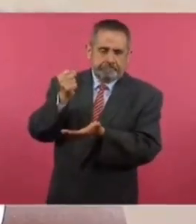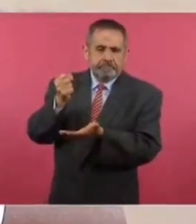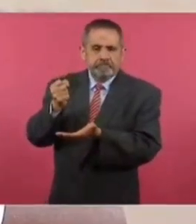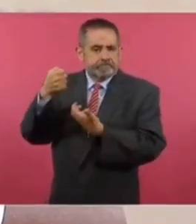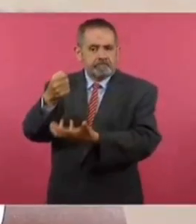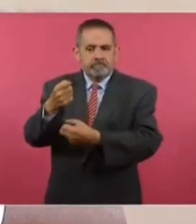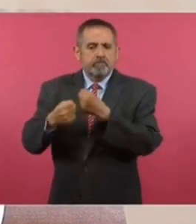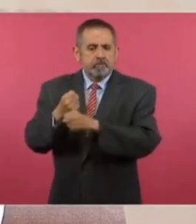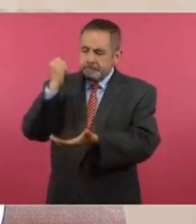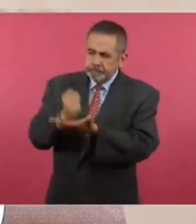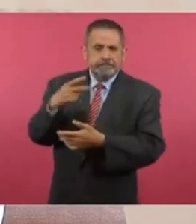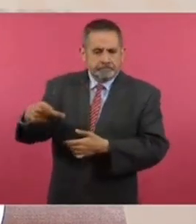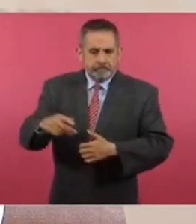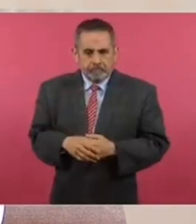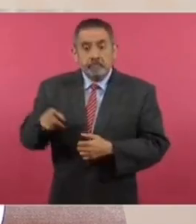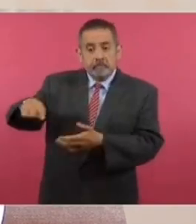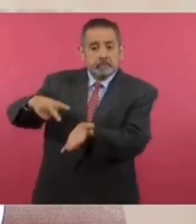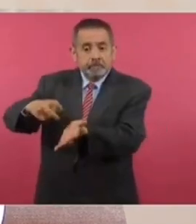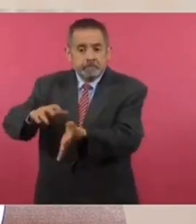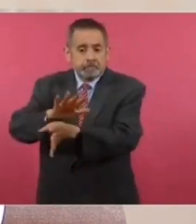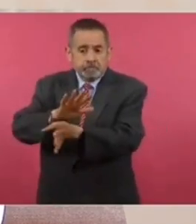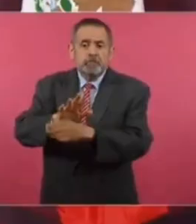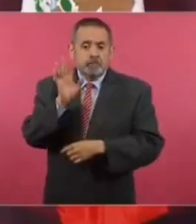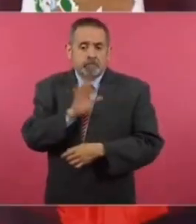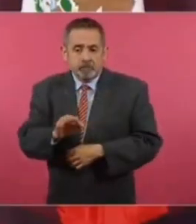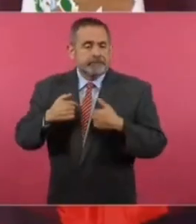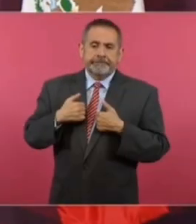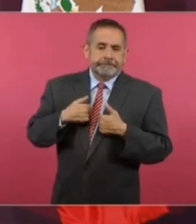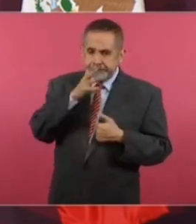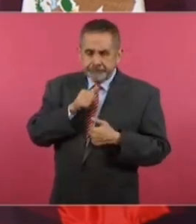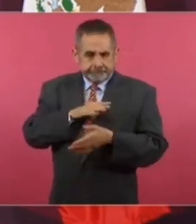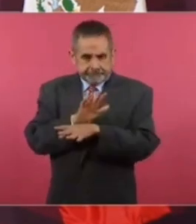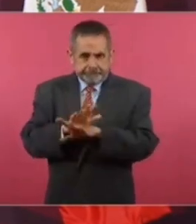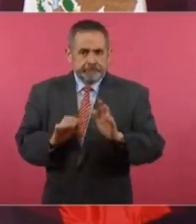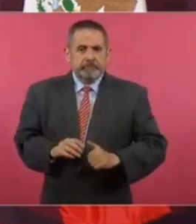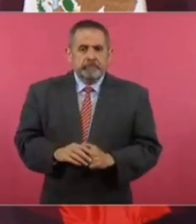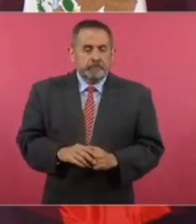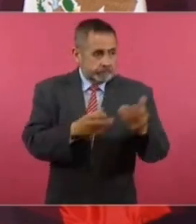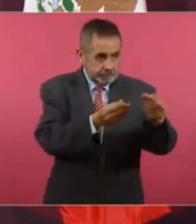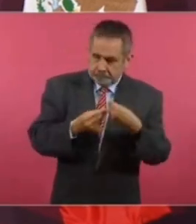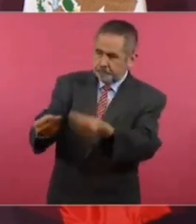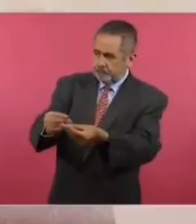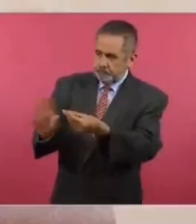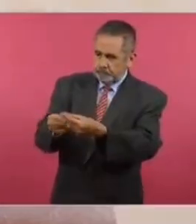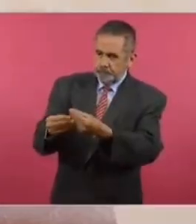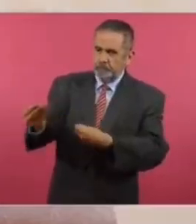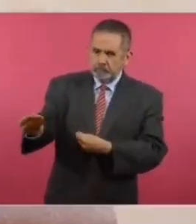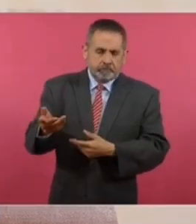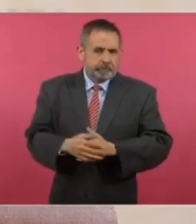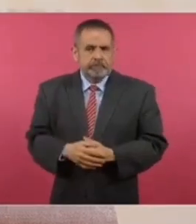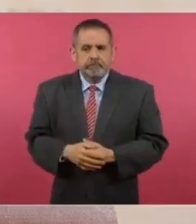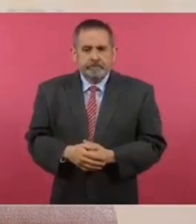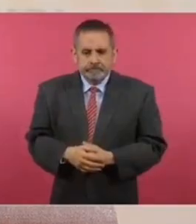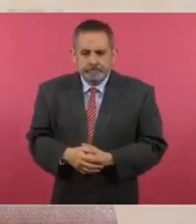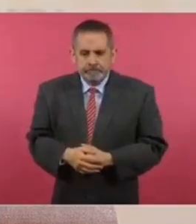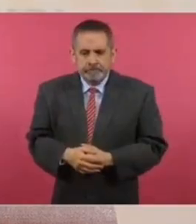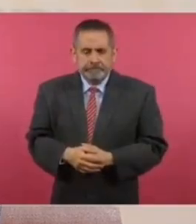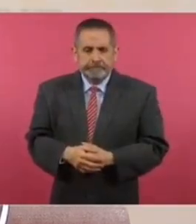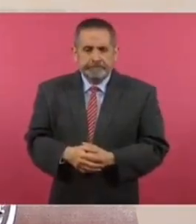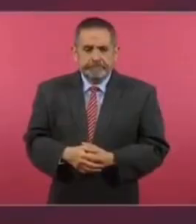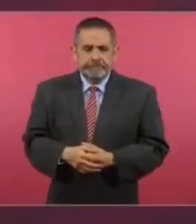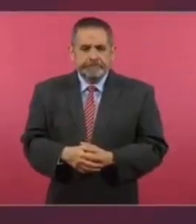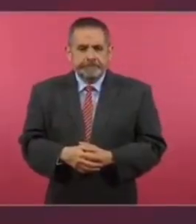aprobar el presupuesto Ellos sí pueden hacer cambios el presupuesto que se envía lo que nosotros enviamos